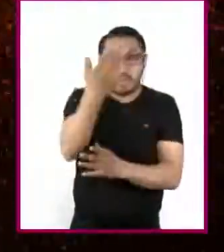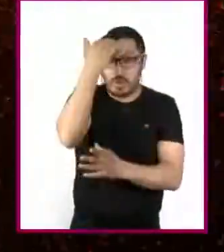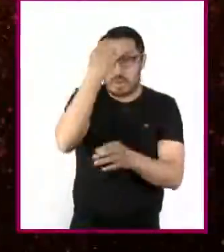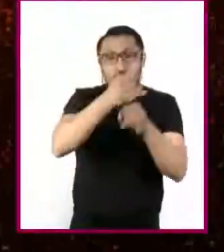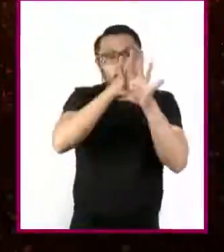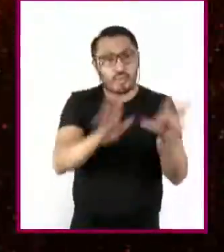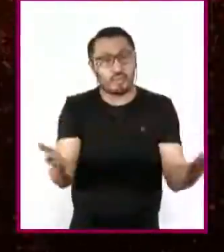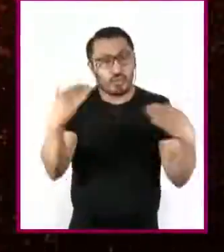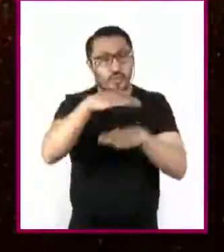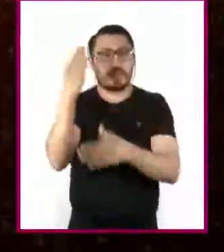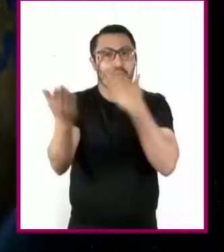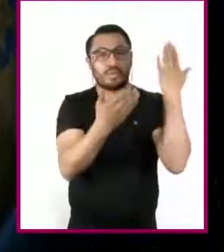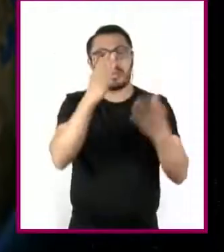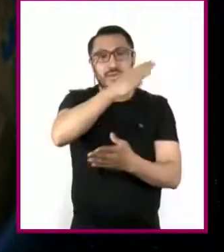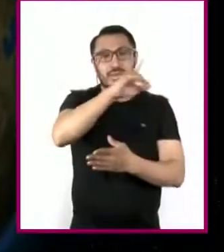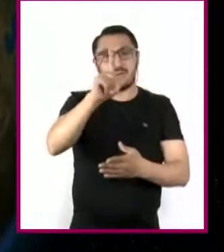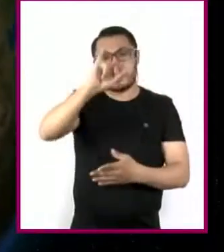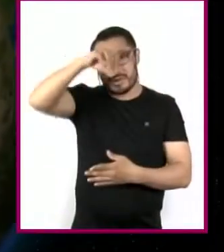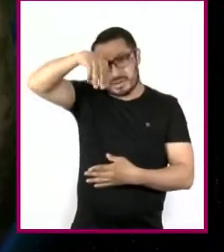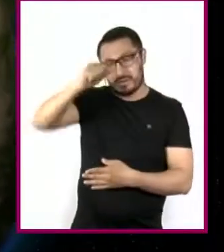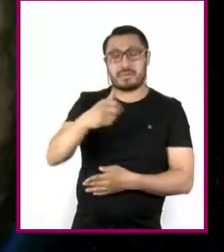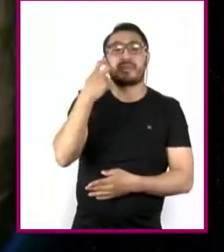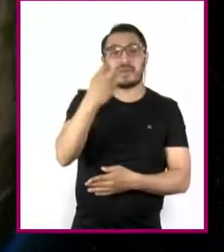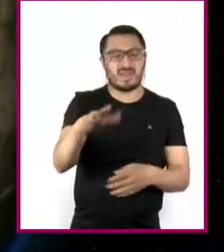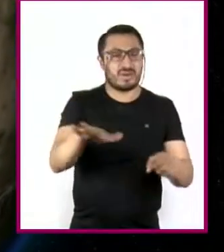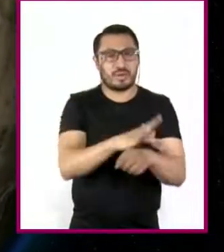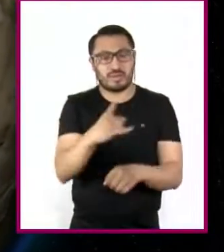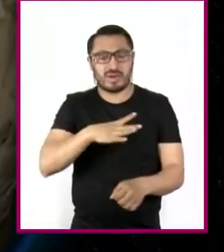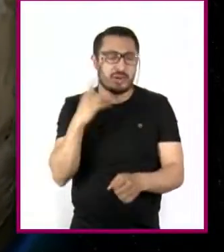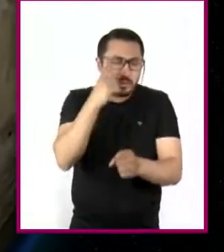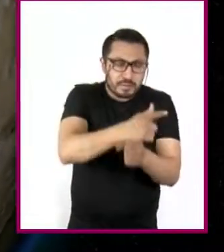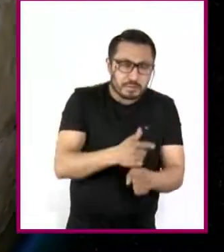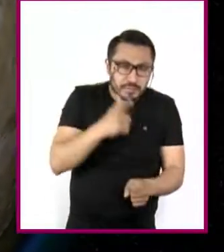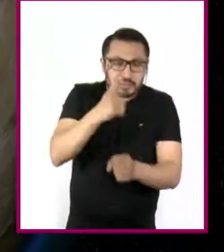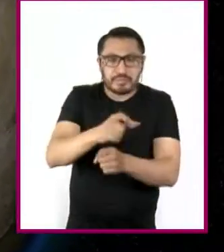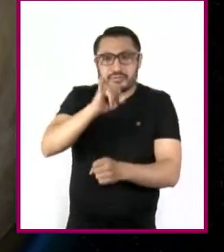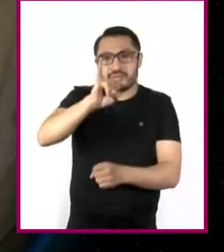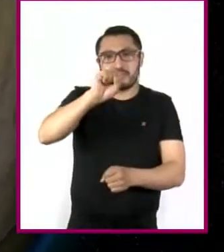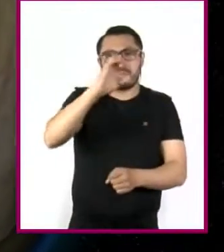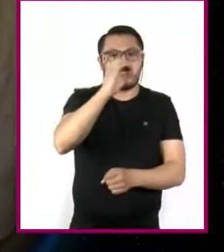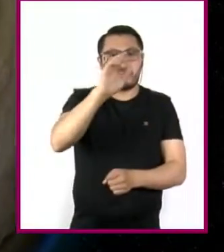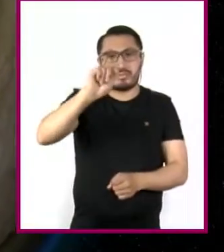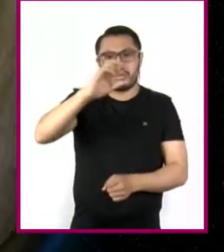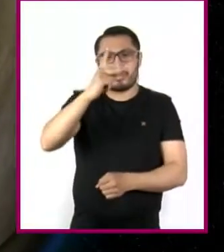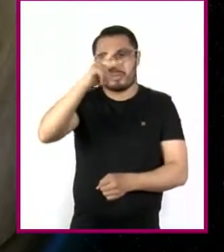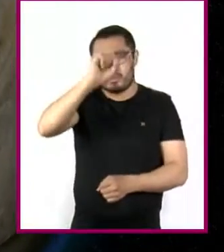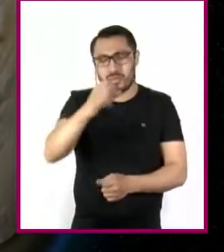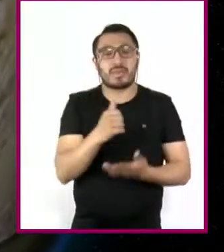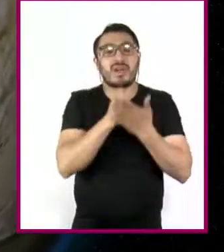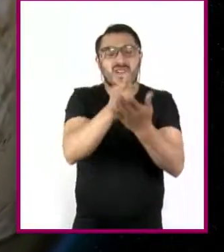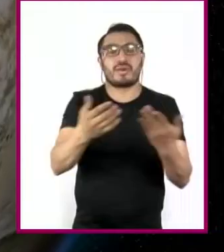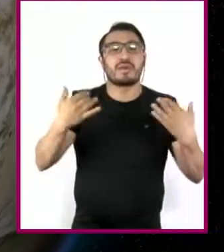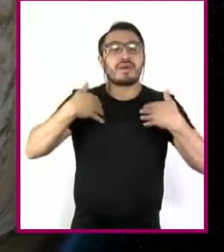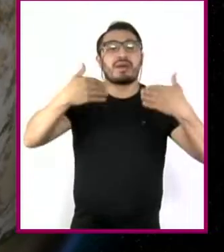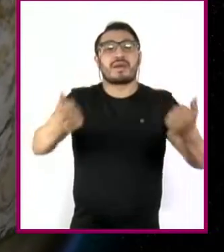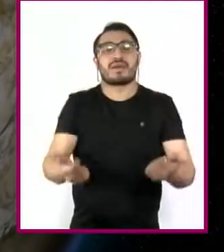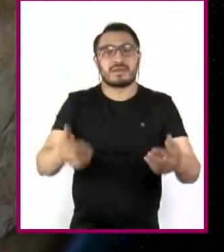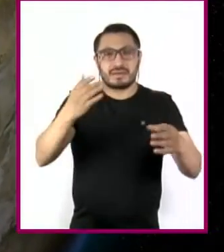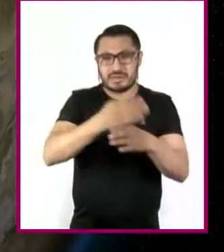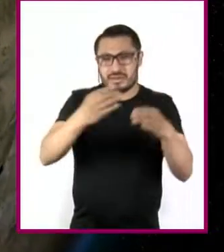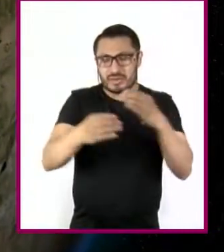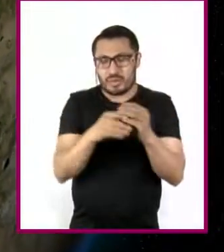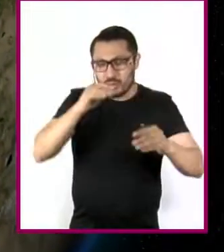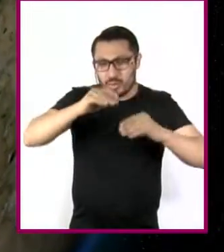sobre el estudio del clima. Esto se debe a que la detección de isótopos ayuda a entender procesos